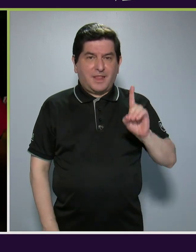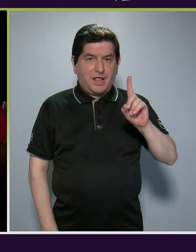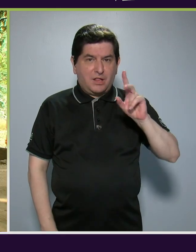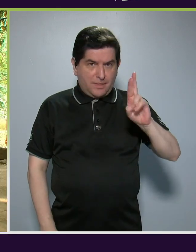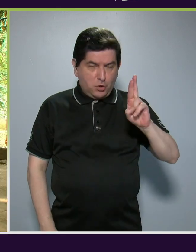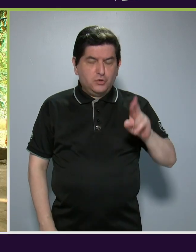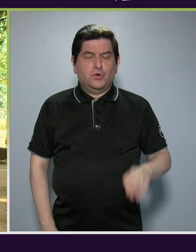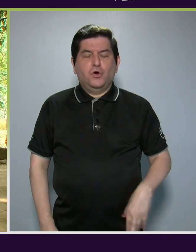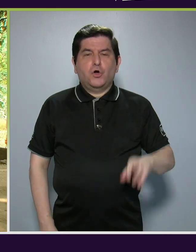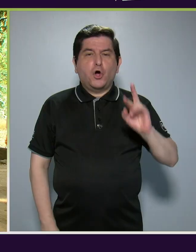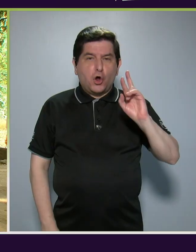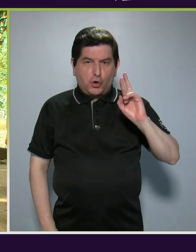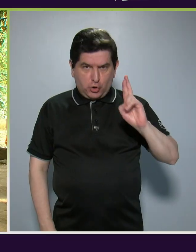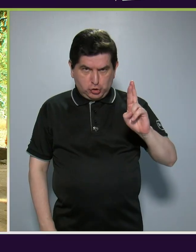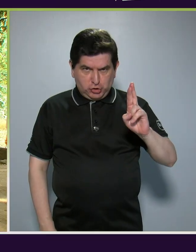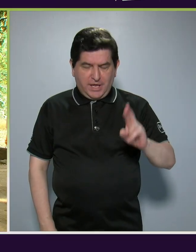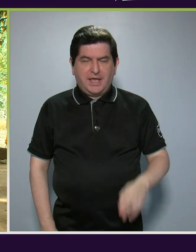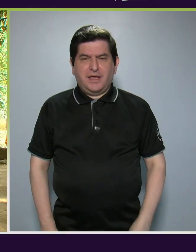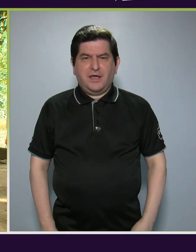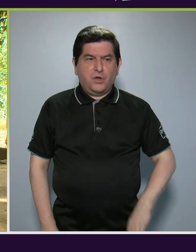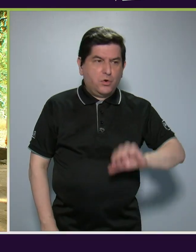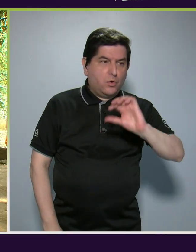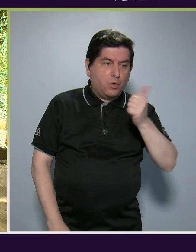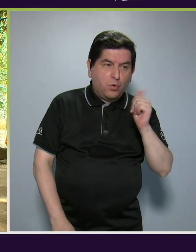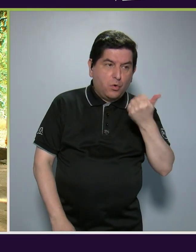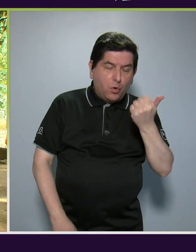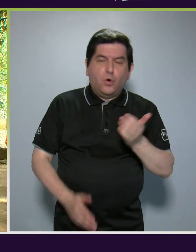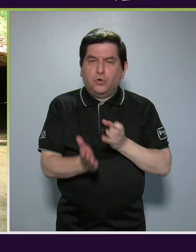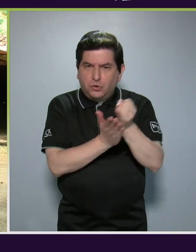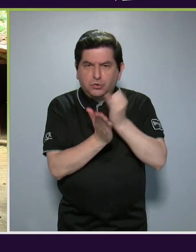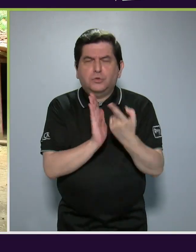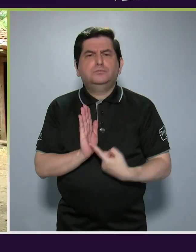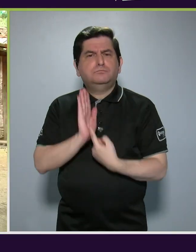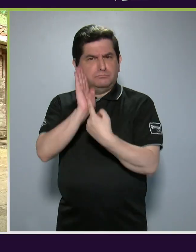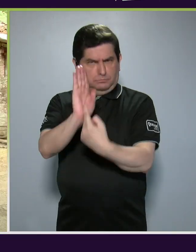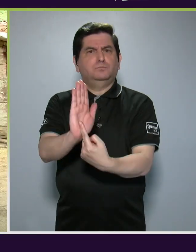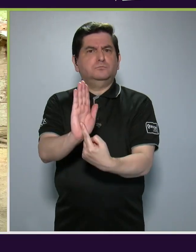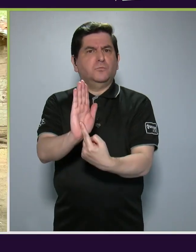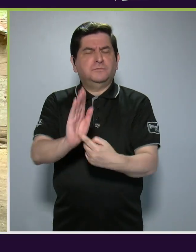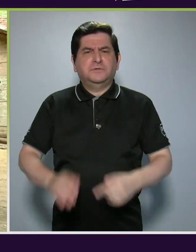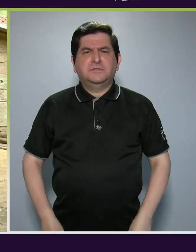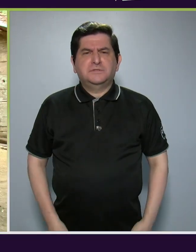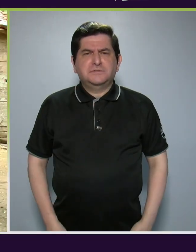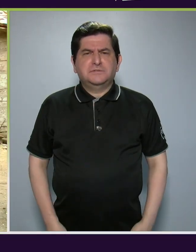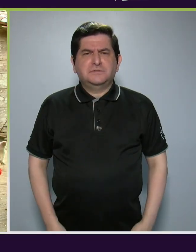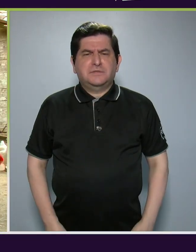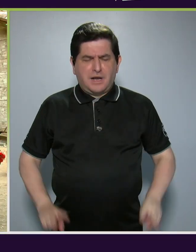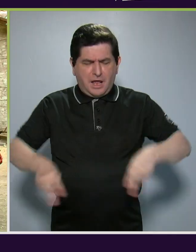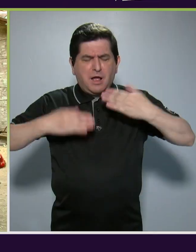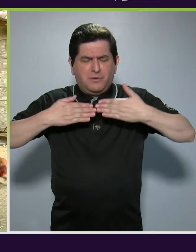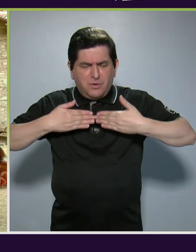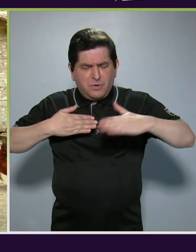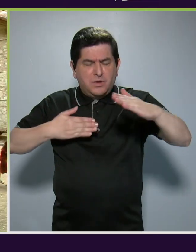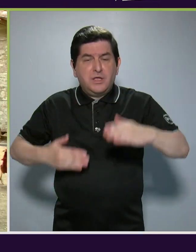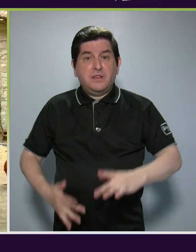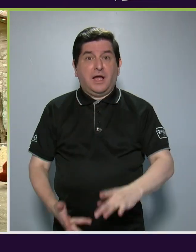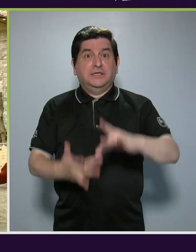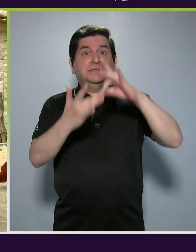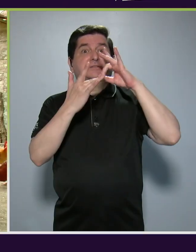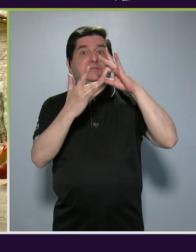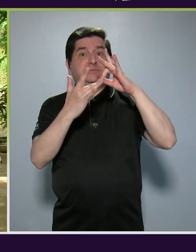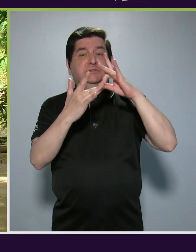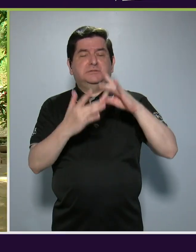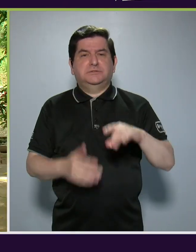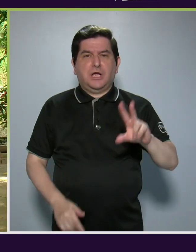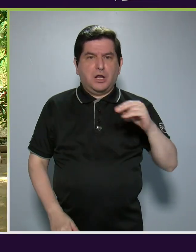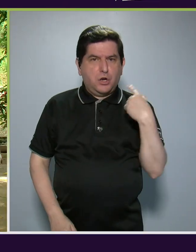Rosero, pues también a partir de otros estudios, demuestra que hay una longevidad excepcional, y esto no lo demuestra en